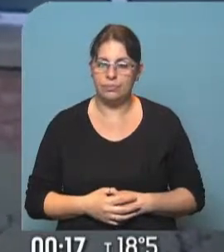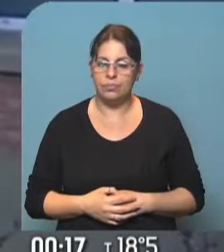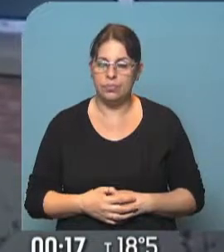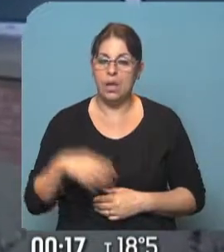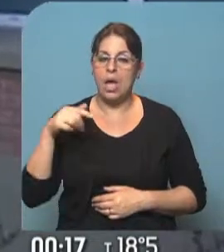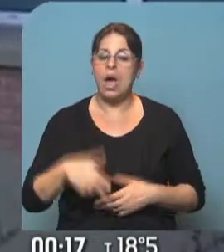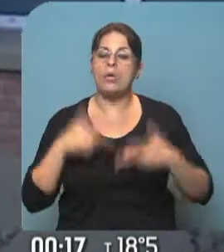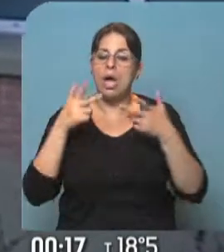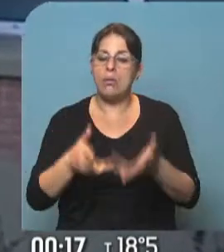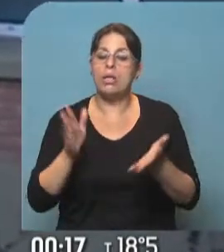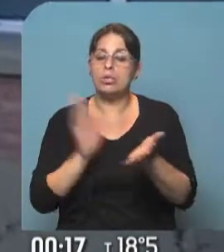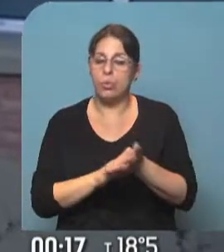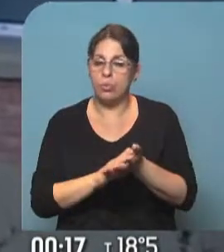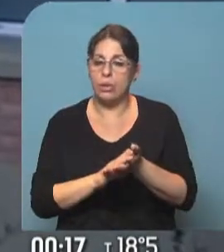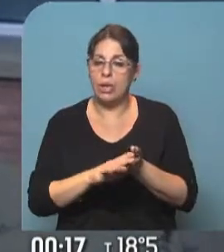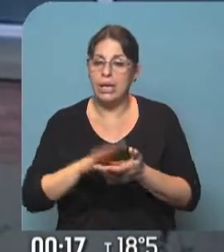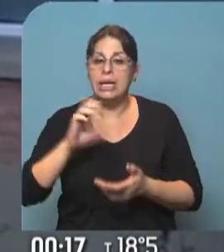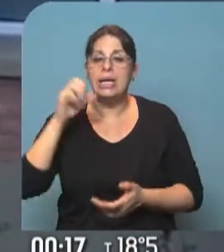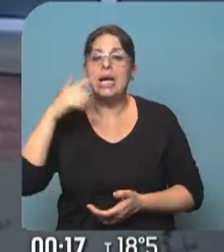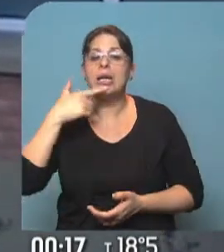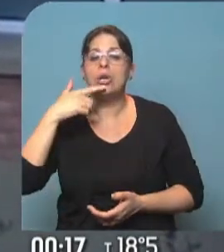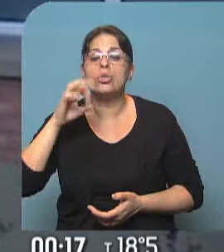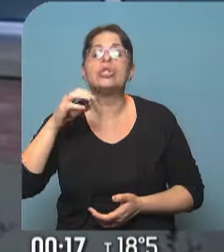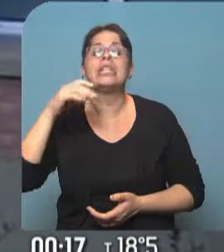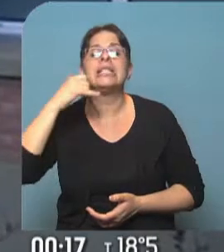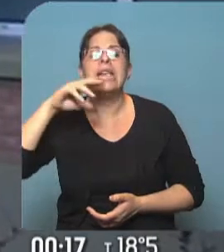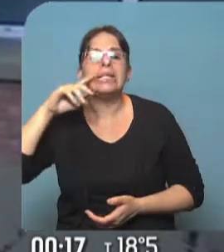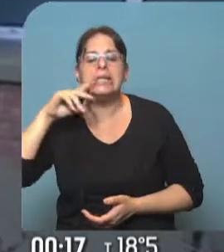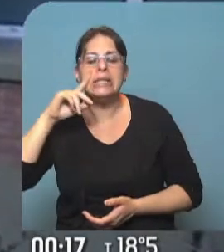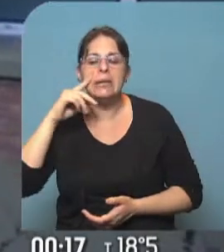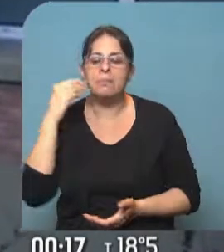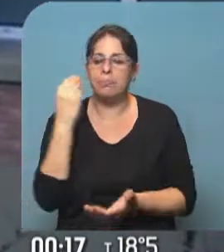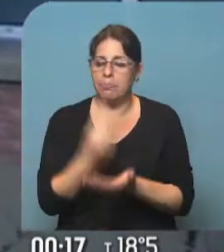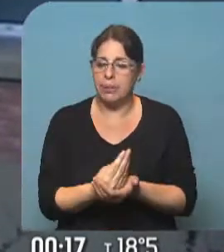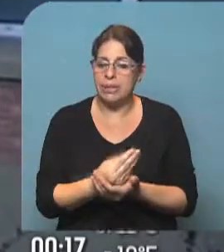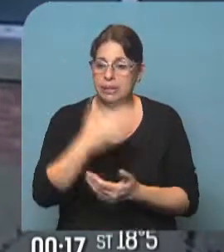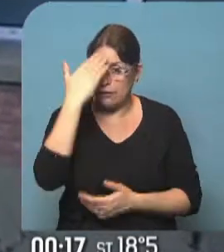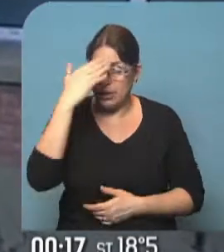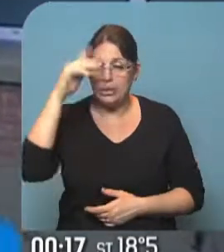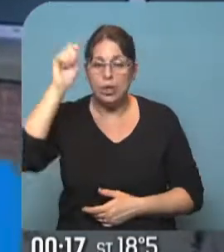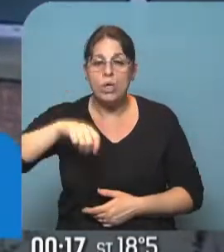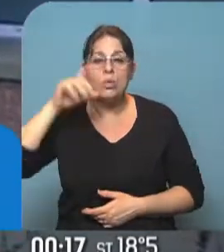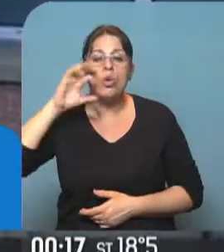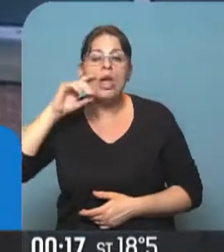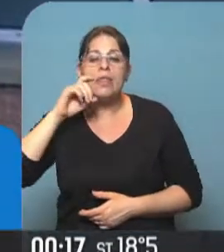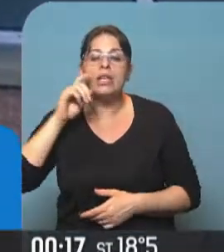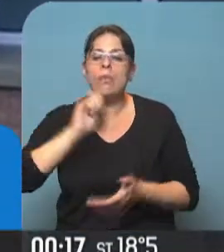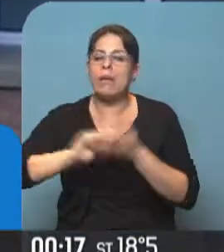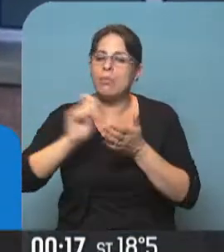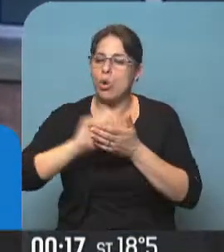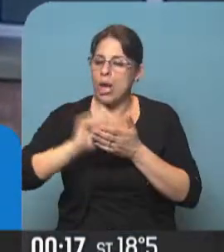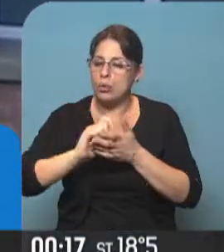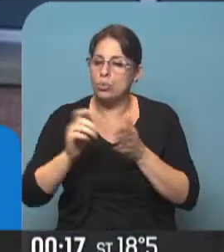Y vamos a hablar ahora sí de Carlos Zanini, porque se presentó ante el juez Bonadío por el memorándum con Irán.